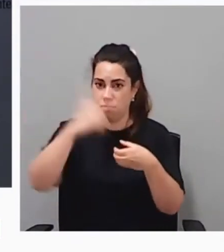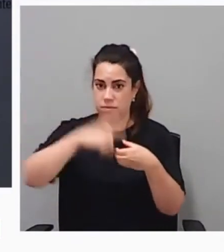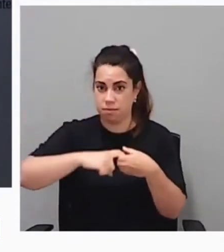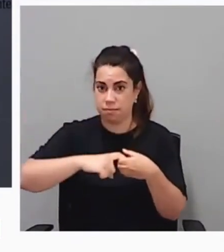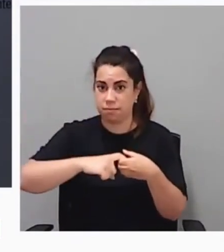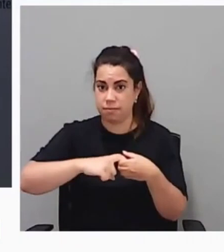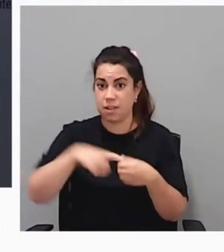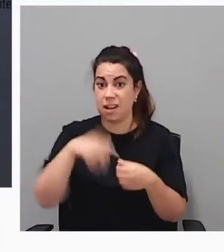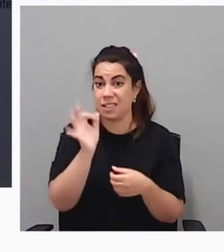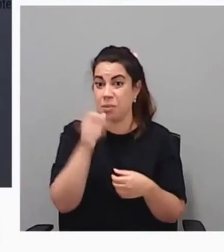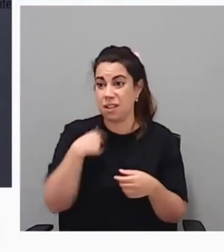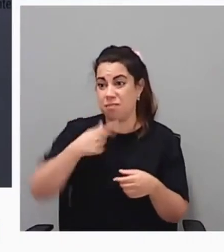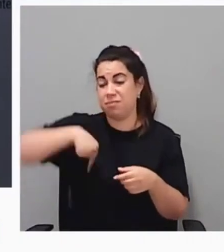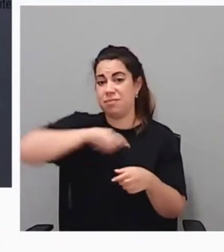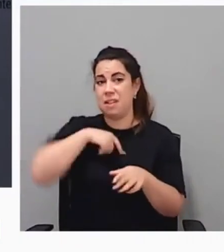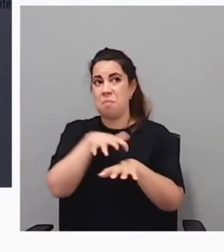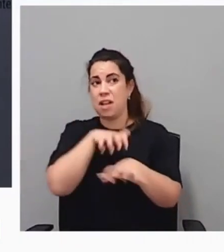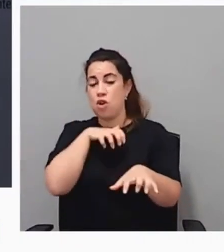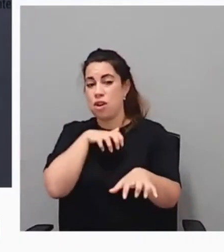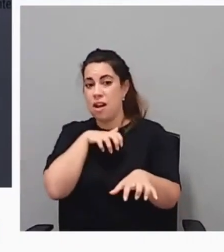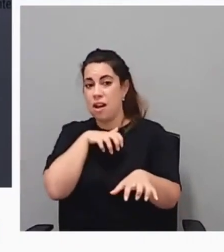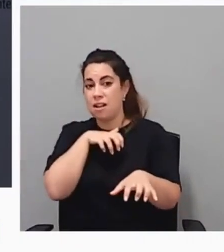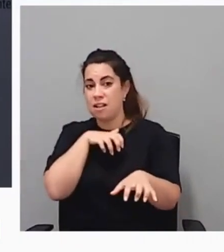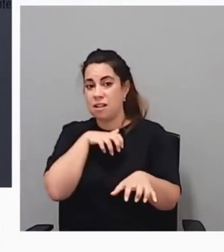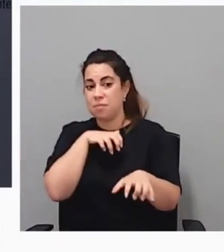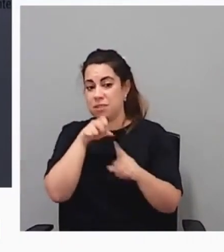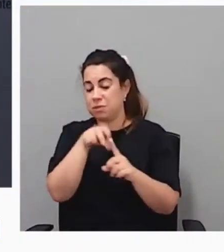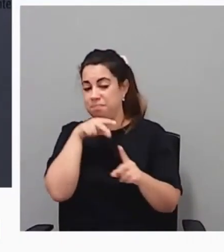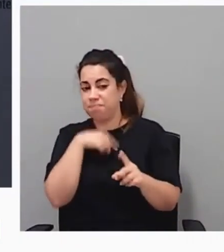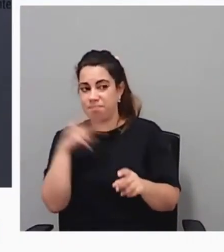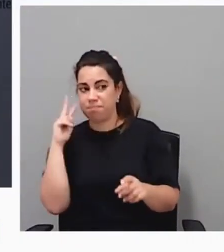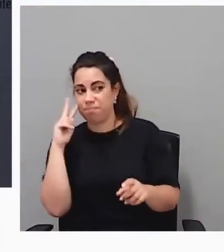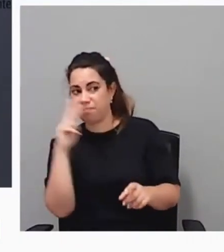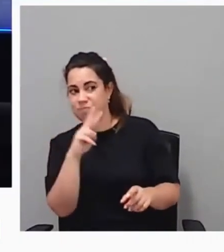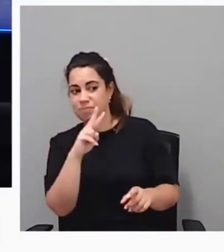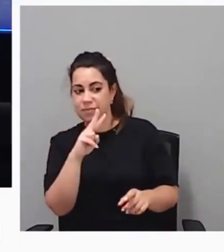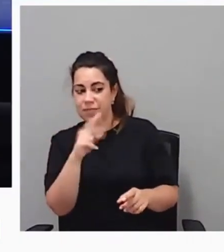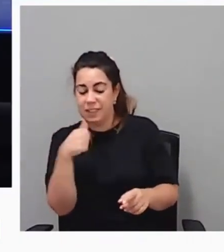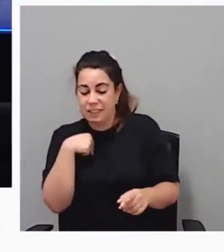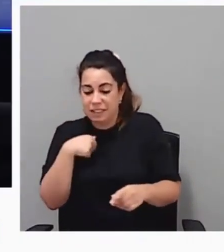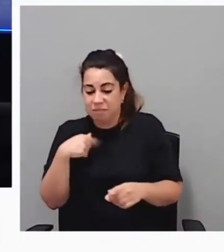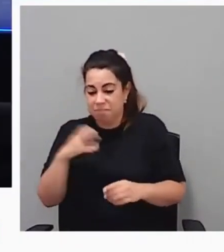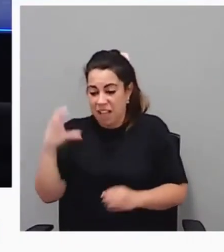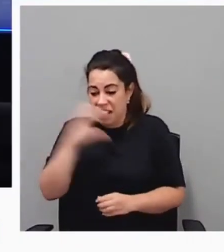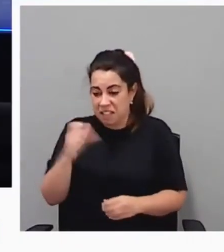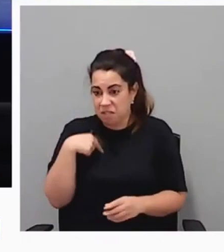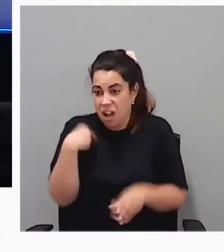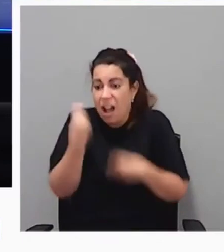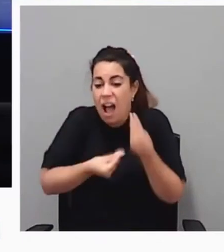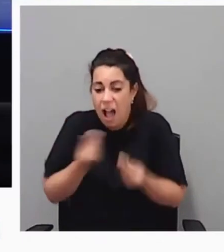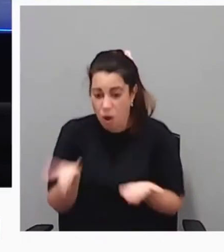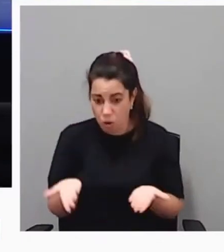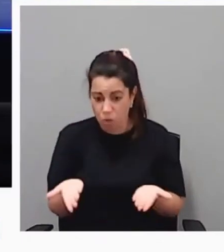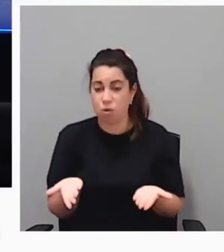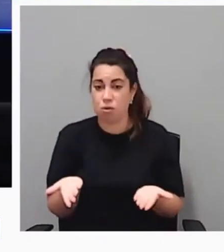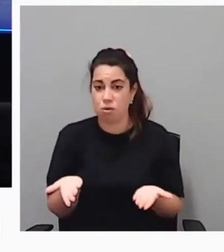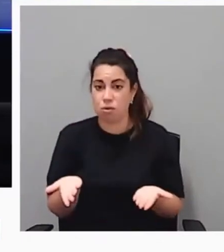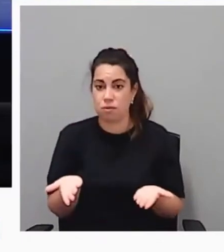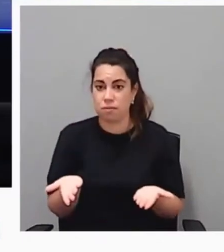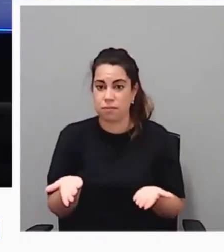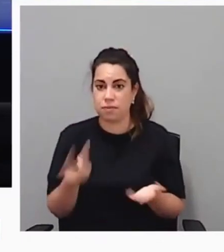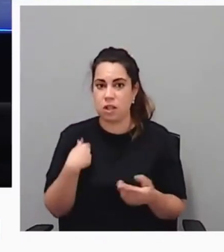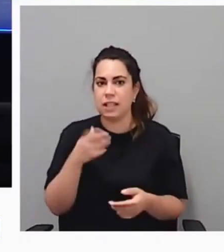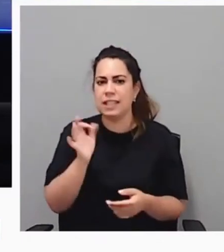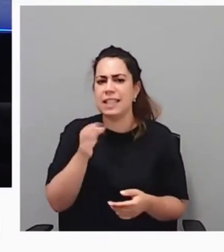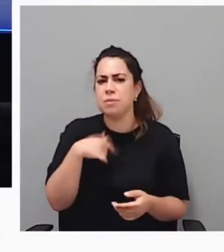nosotros vemos esta ambición frustrada durante nuestras carreras y es imposible. Y de hecho, los mejores científicos no realmente